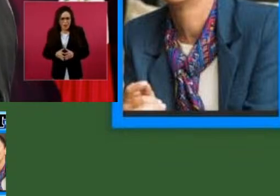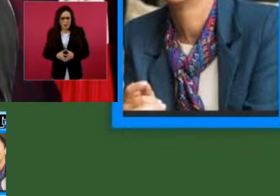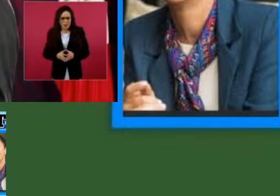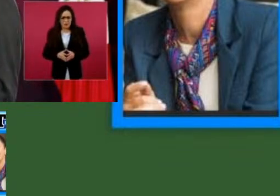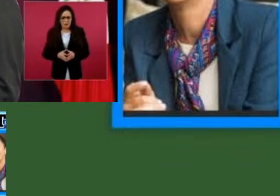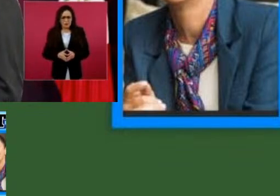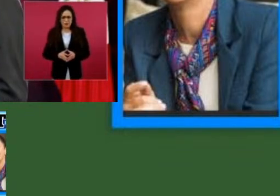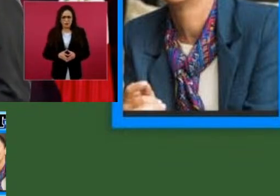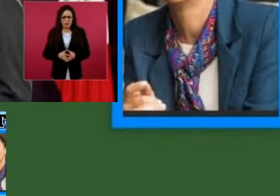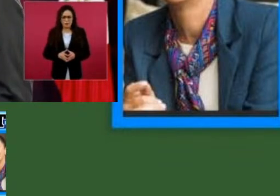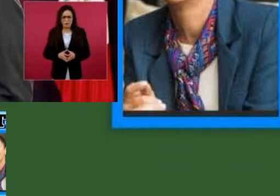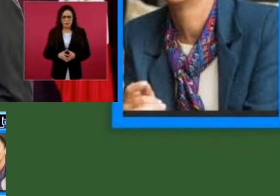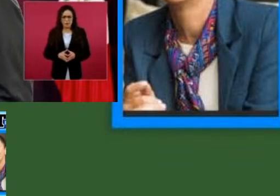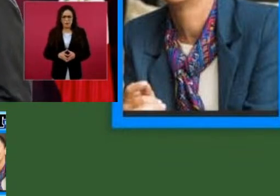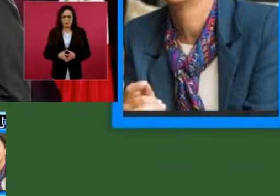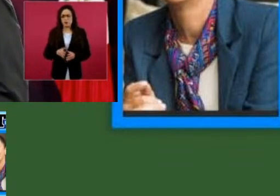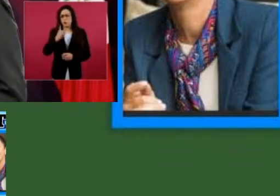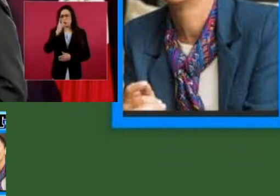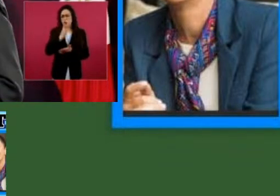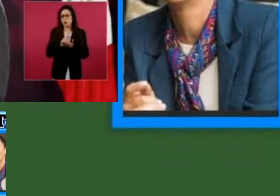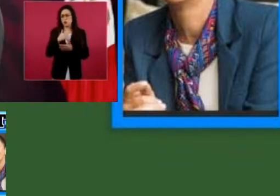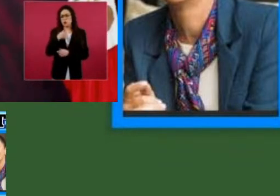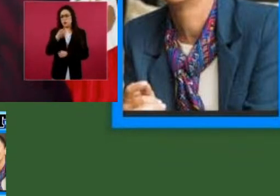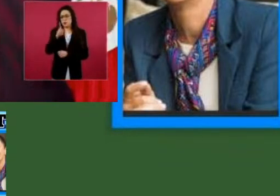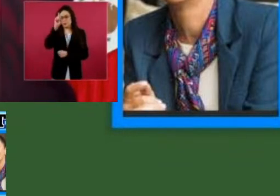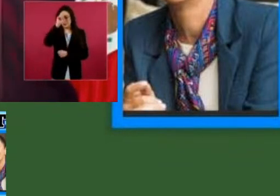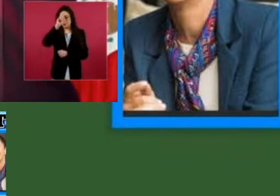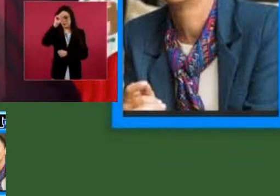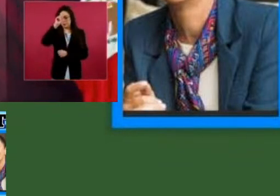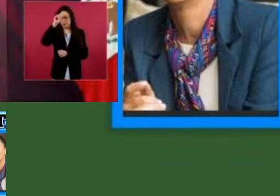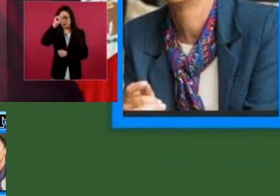Yo lo único que recomendaría es de que ya